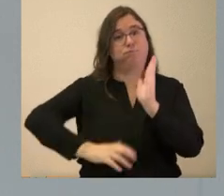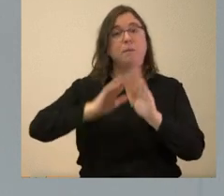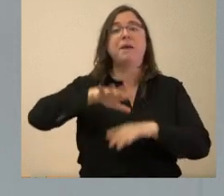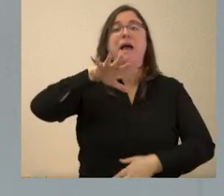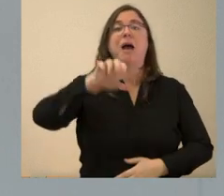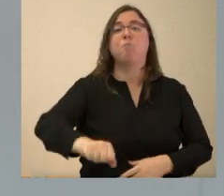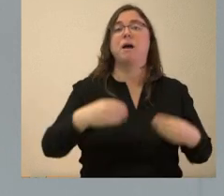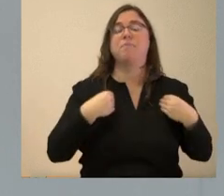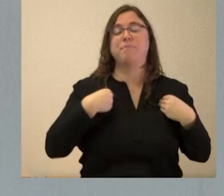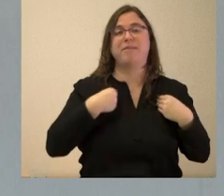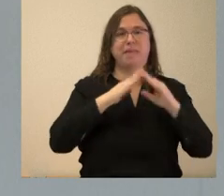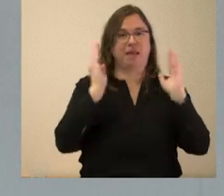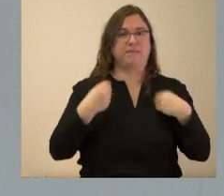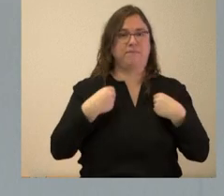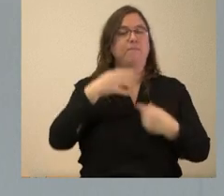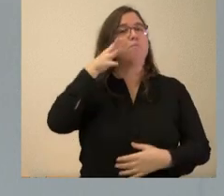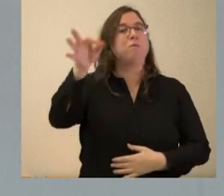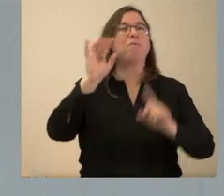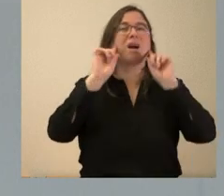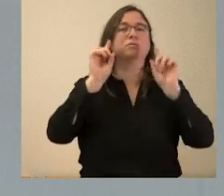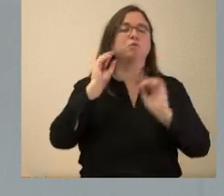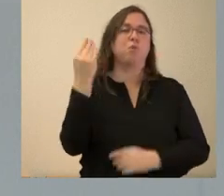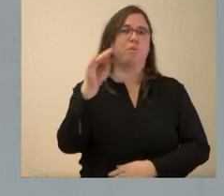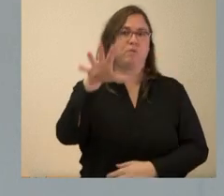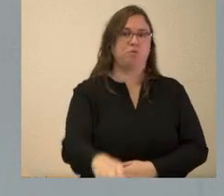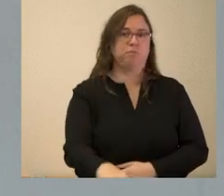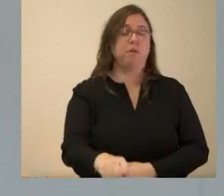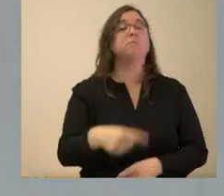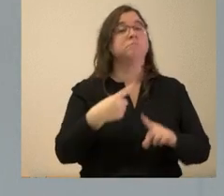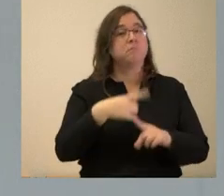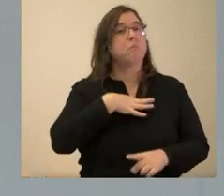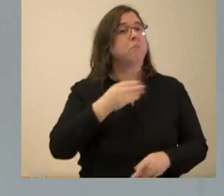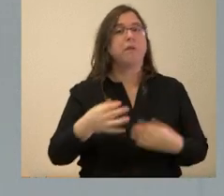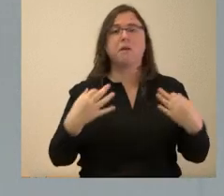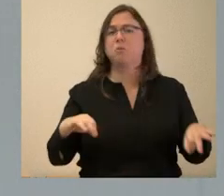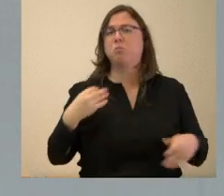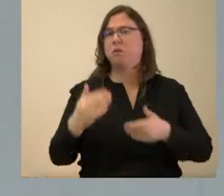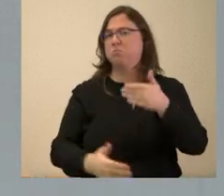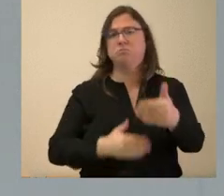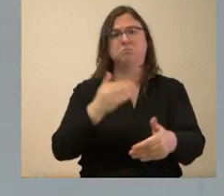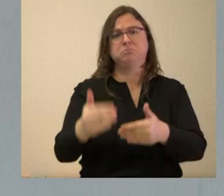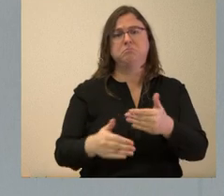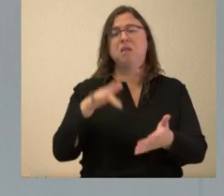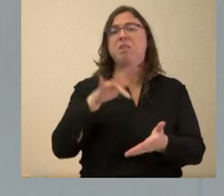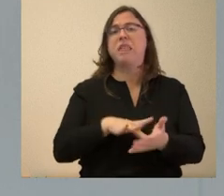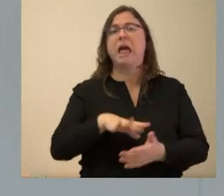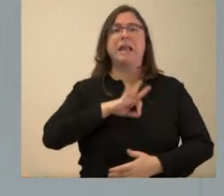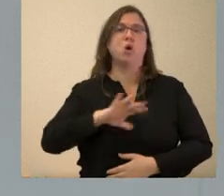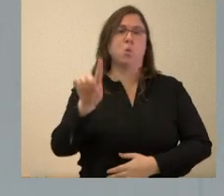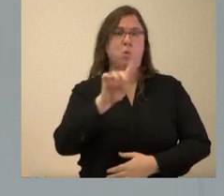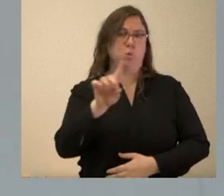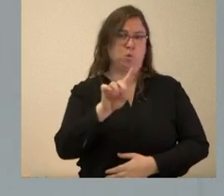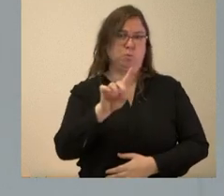vivienda habitual en el mundo rural parte de los jóvenes pues Son elementos que van a poder entrar con toda la normalidad en vigencia el día 1 de enero